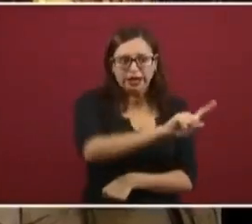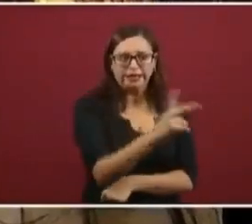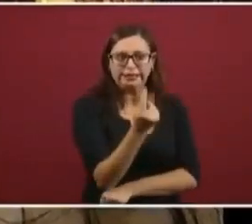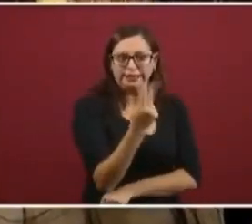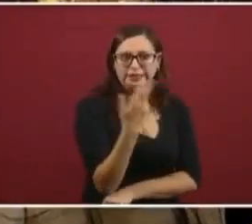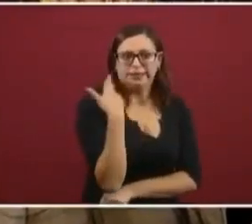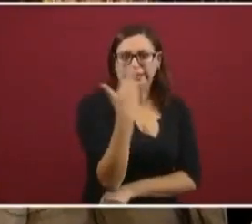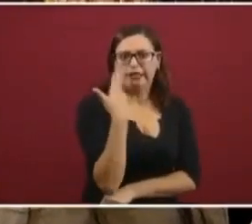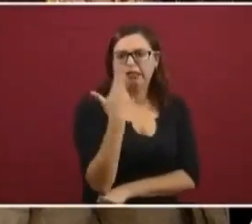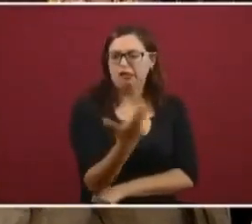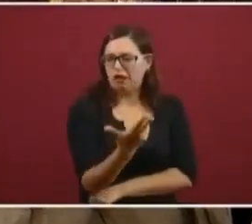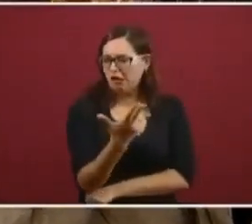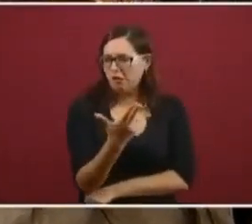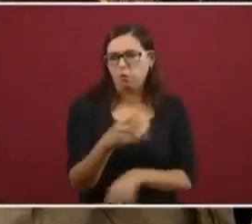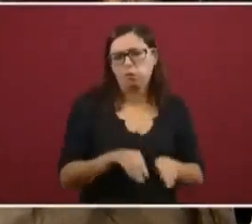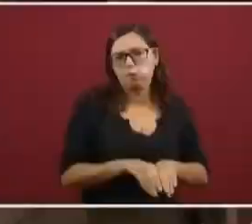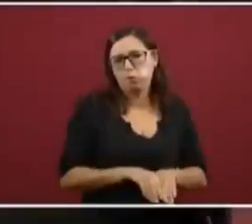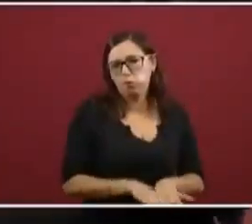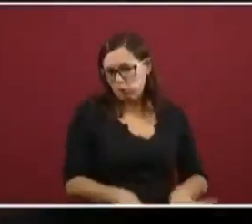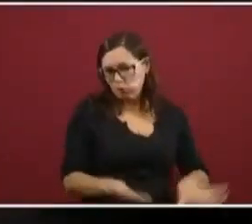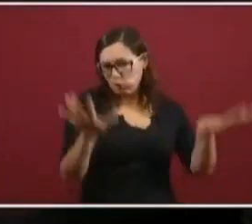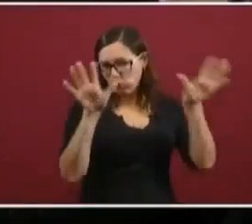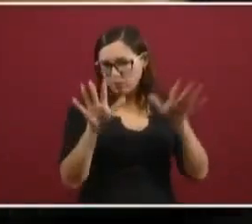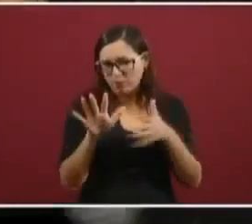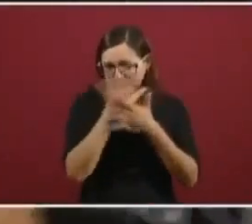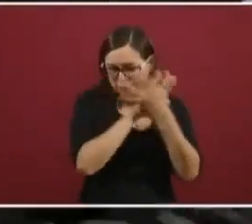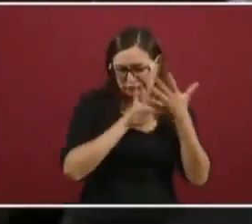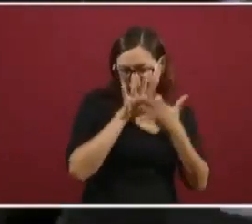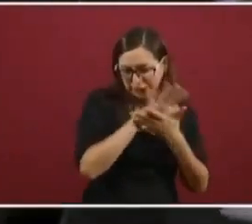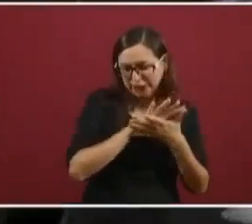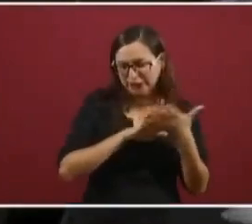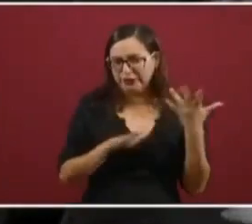de que había un gran